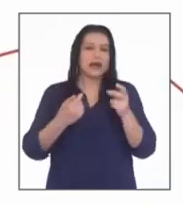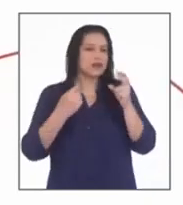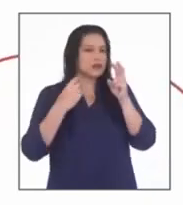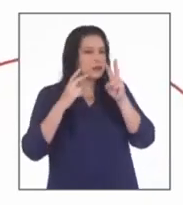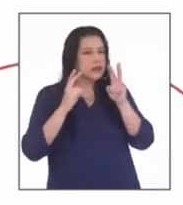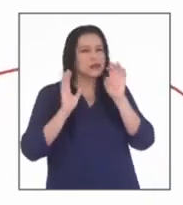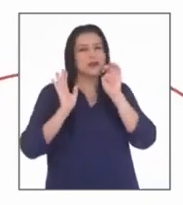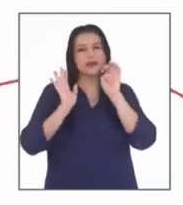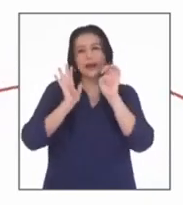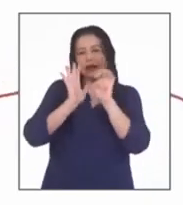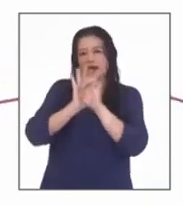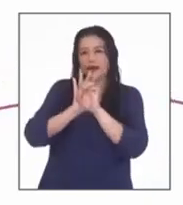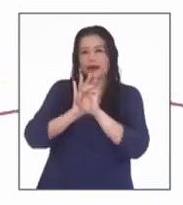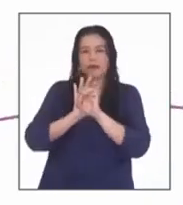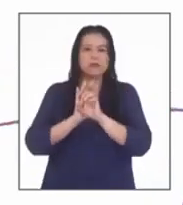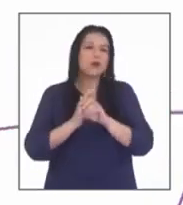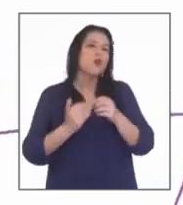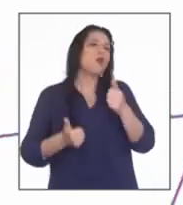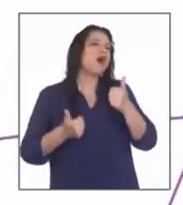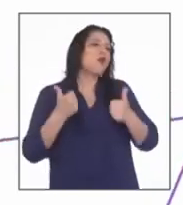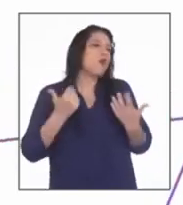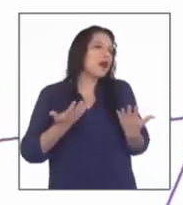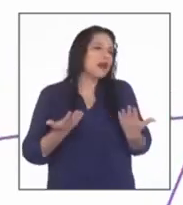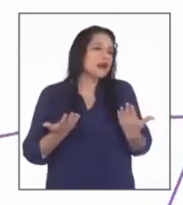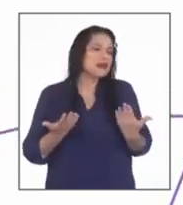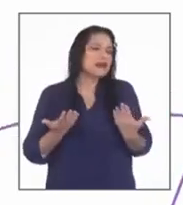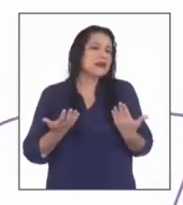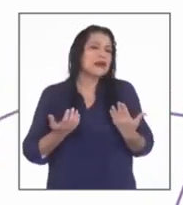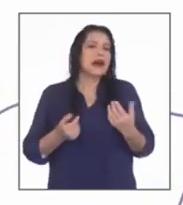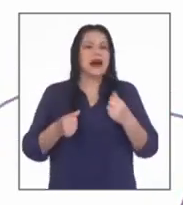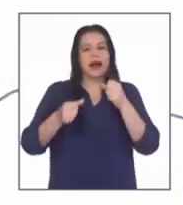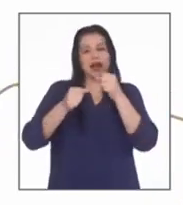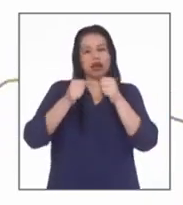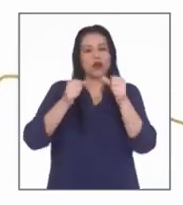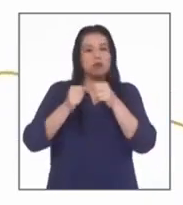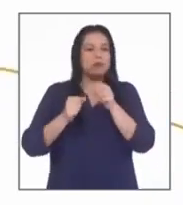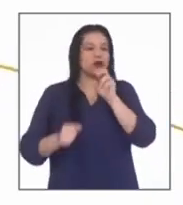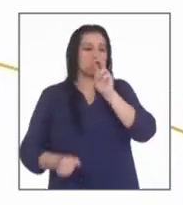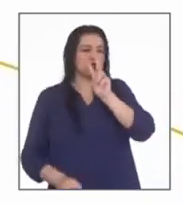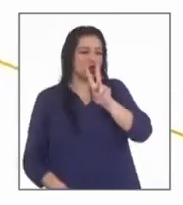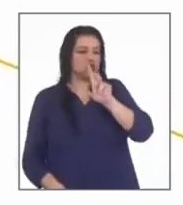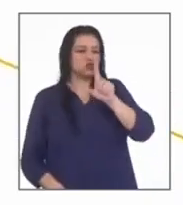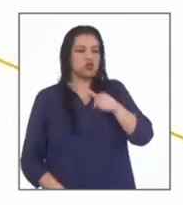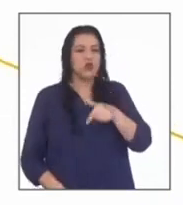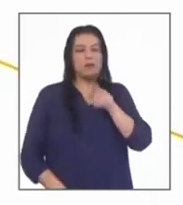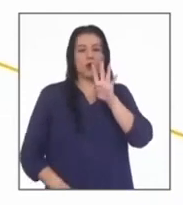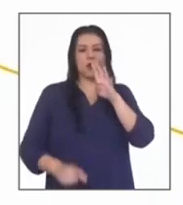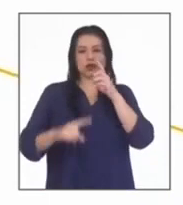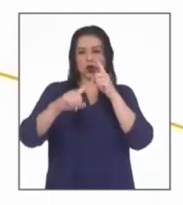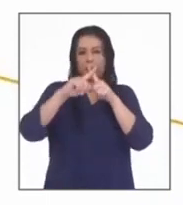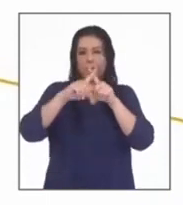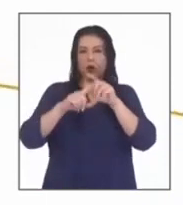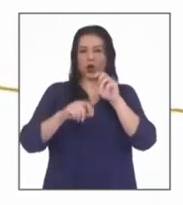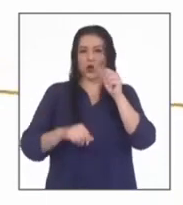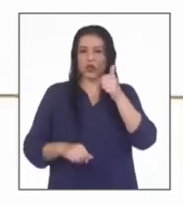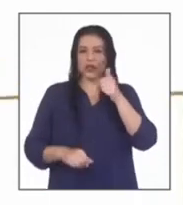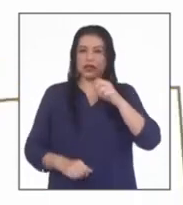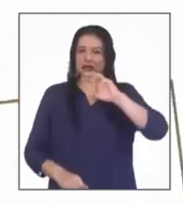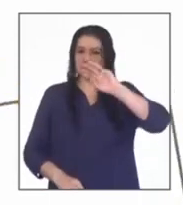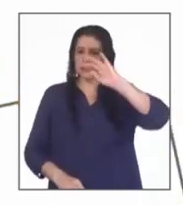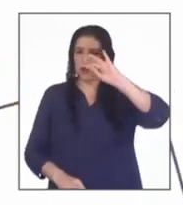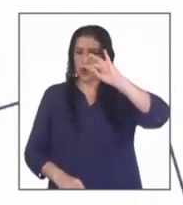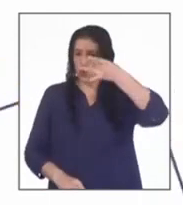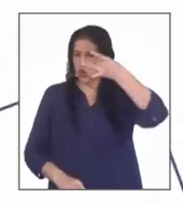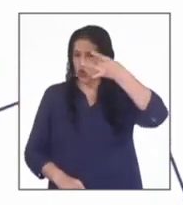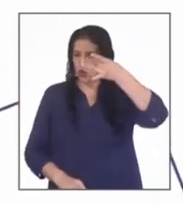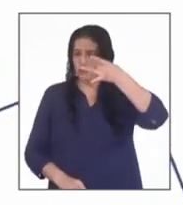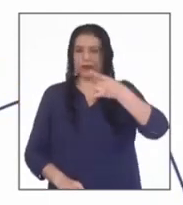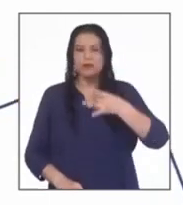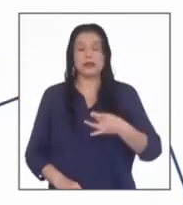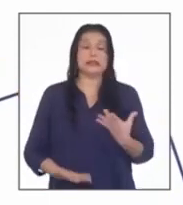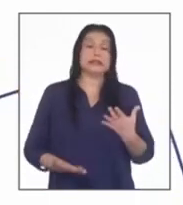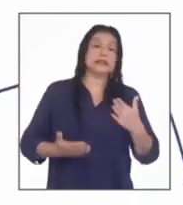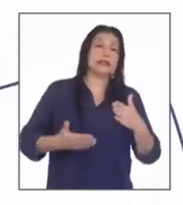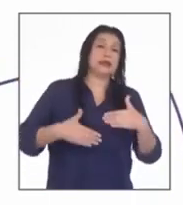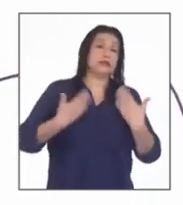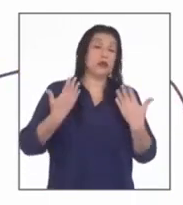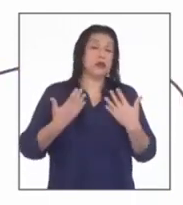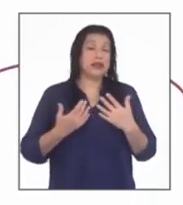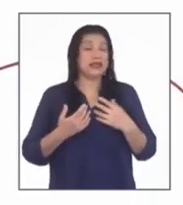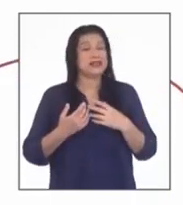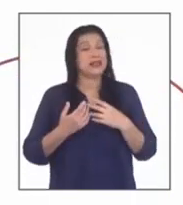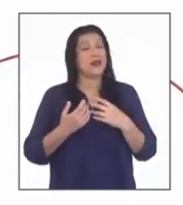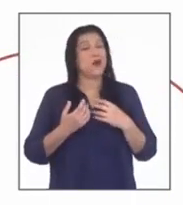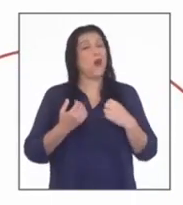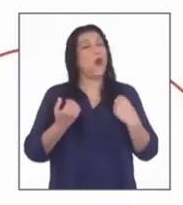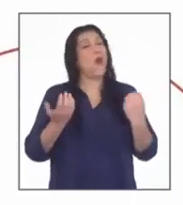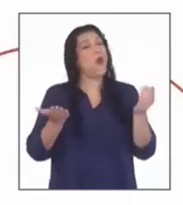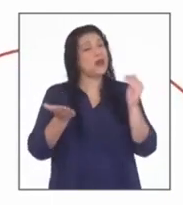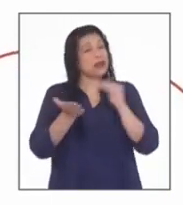al ejemplo, estaríamos refiriéndonos al número 2,4 por 10 al exponente 8. ¿Podría hacernos un